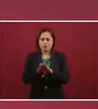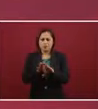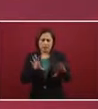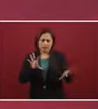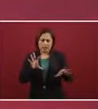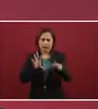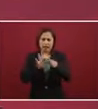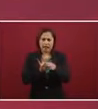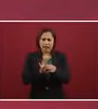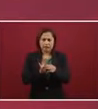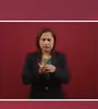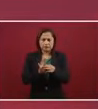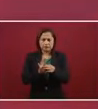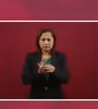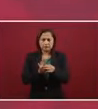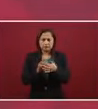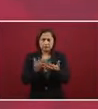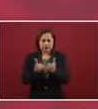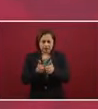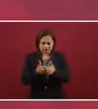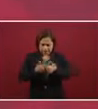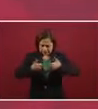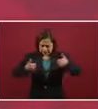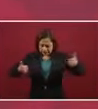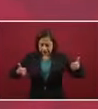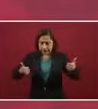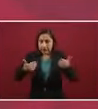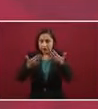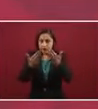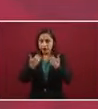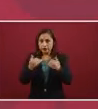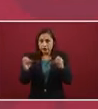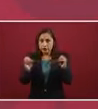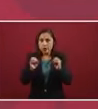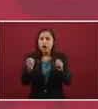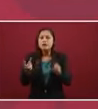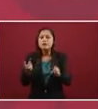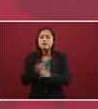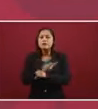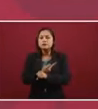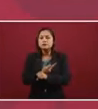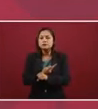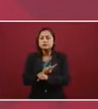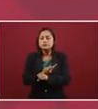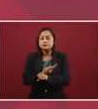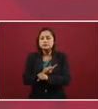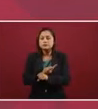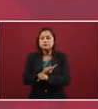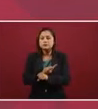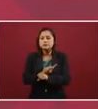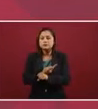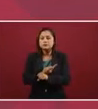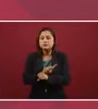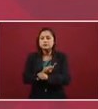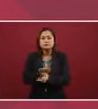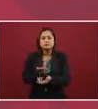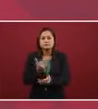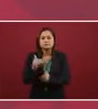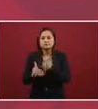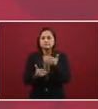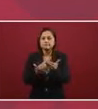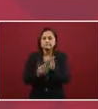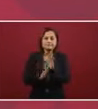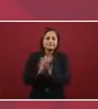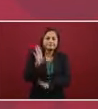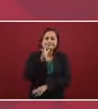línea divisoria entre delincuencia y autoridad, no se avanza.